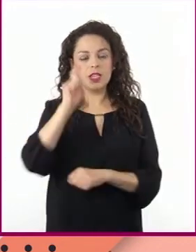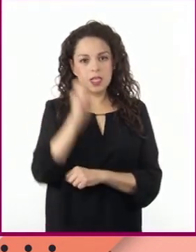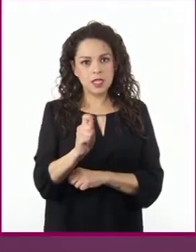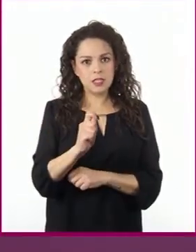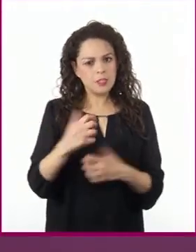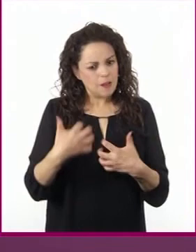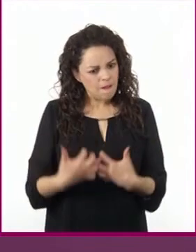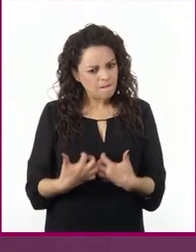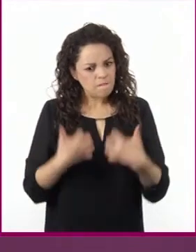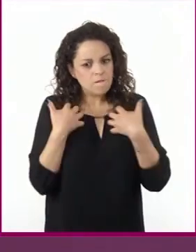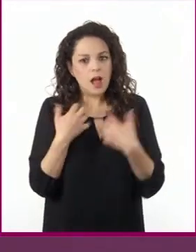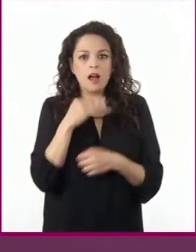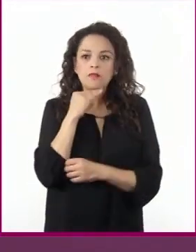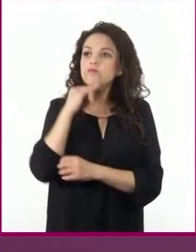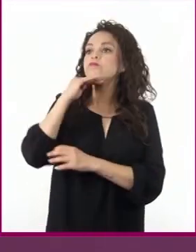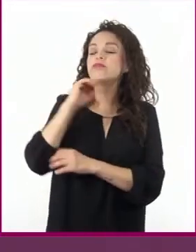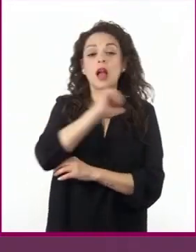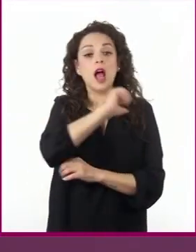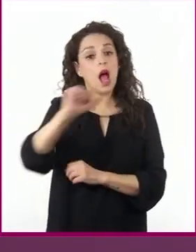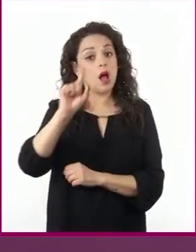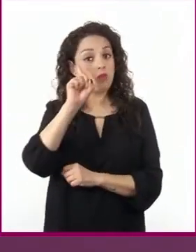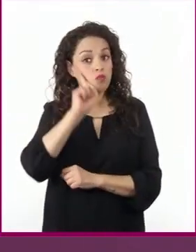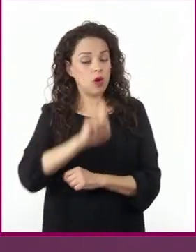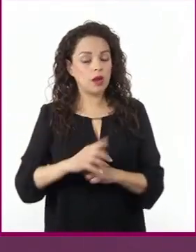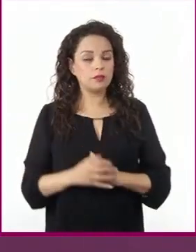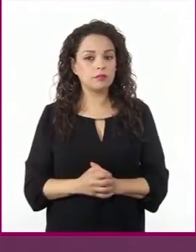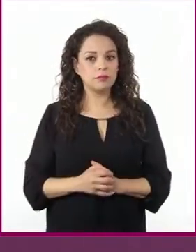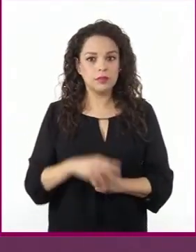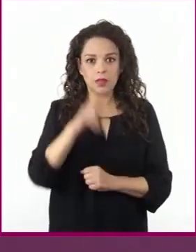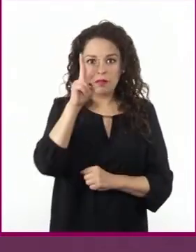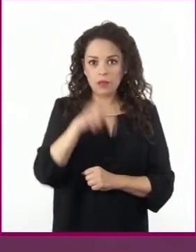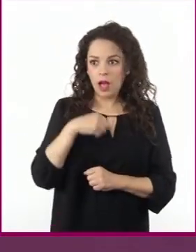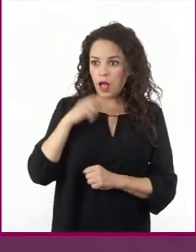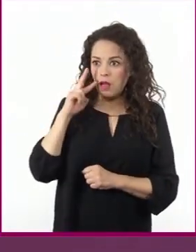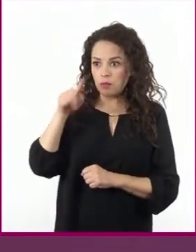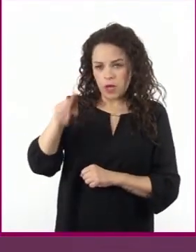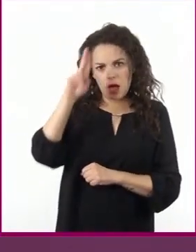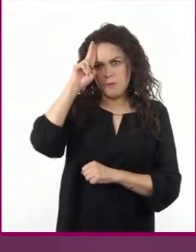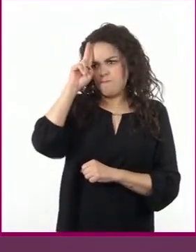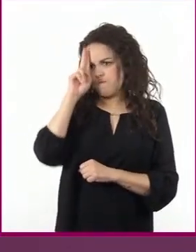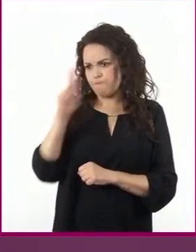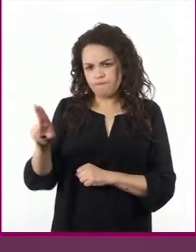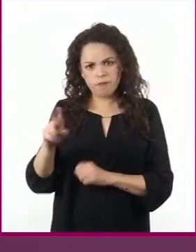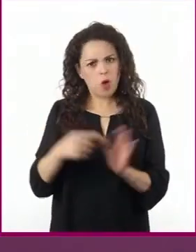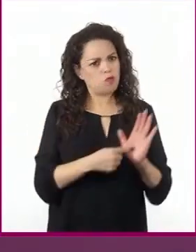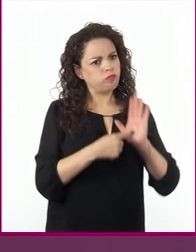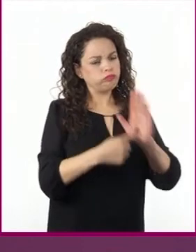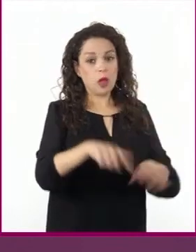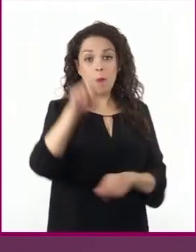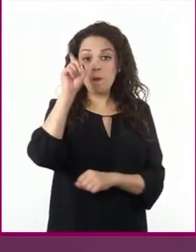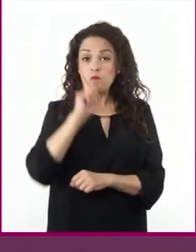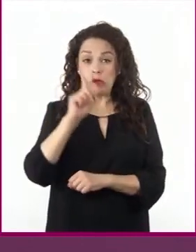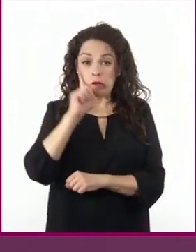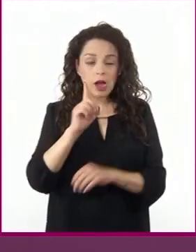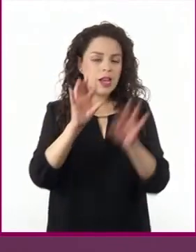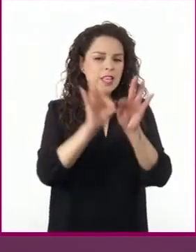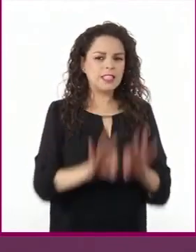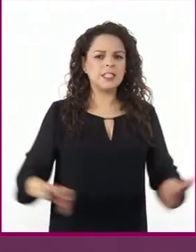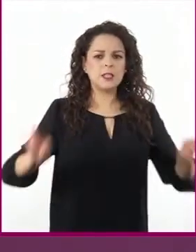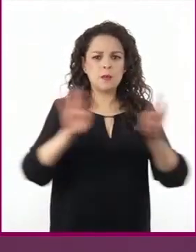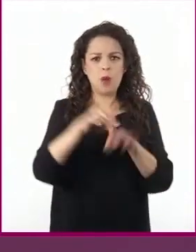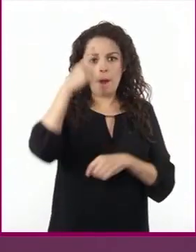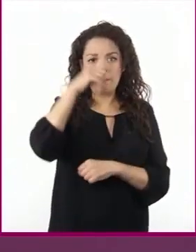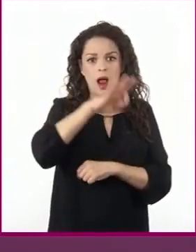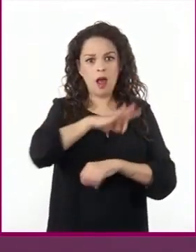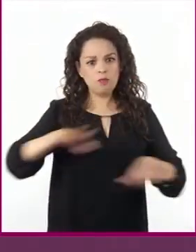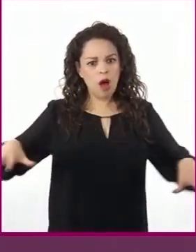mujer. A mi parecer, es una heroína que muestra que las mujeres son una figura central para generar cambios y